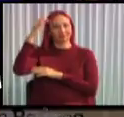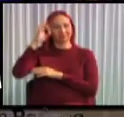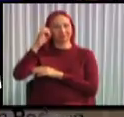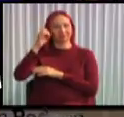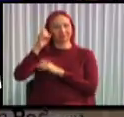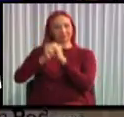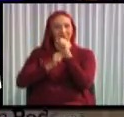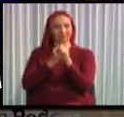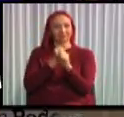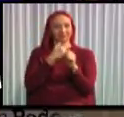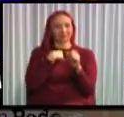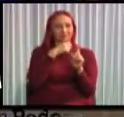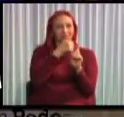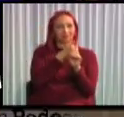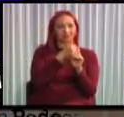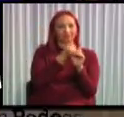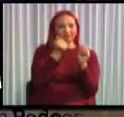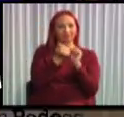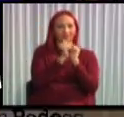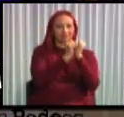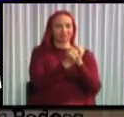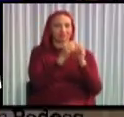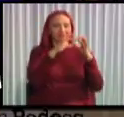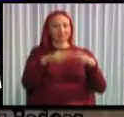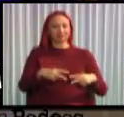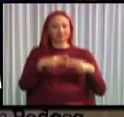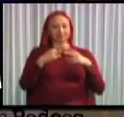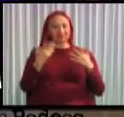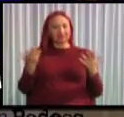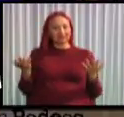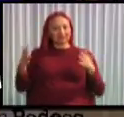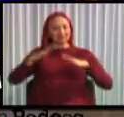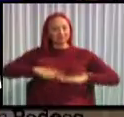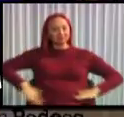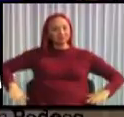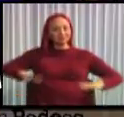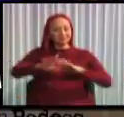estuvo en ese recambio que hubo en el fútbol nacional. Él fue uno